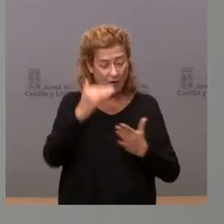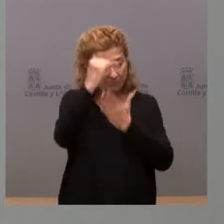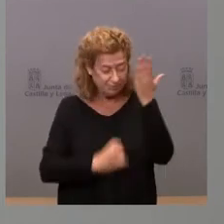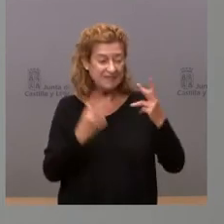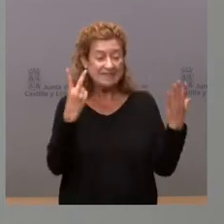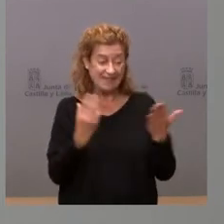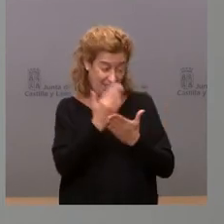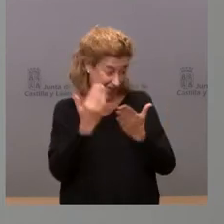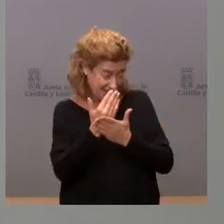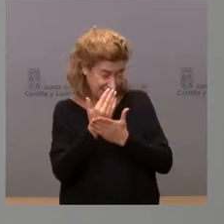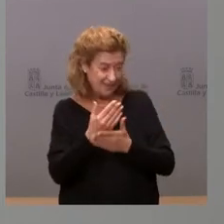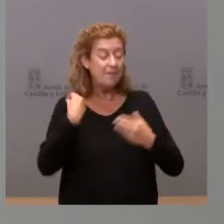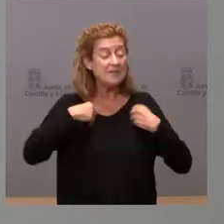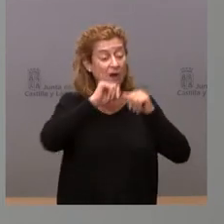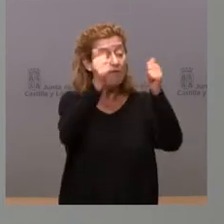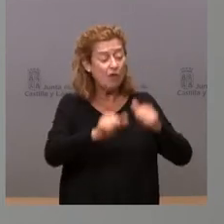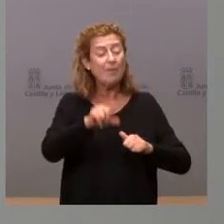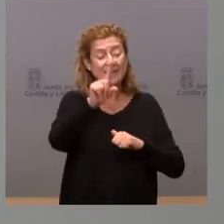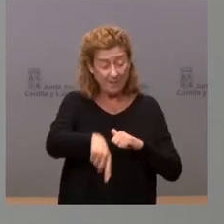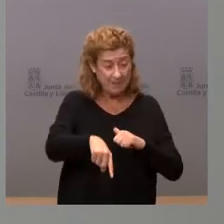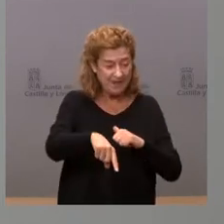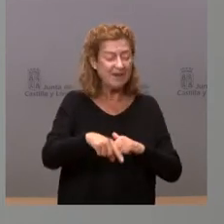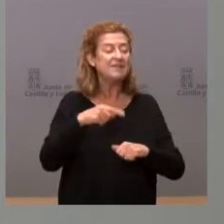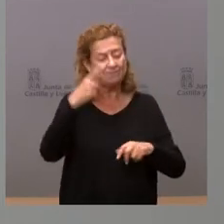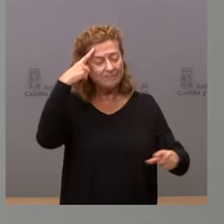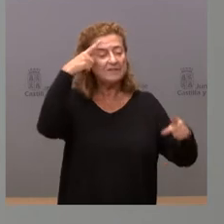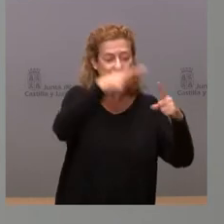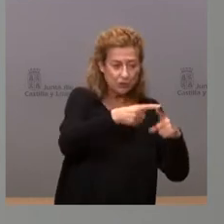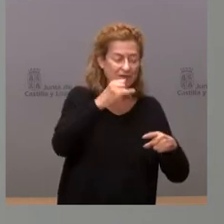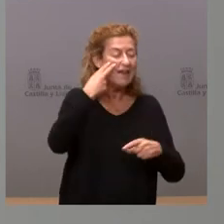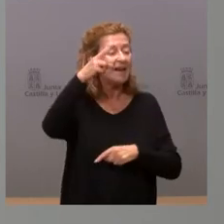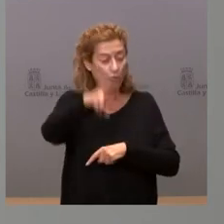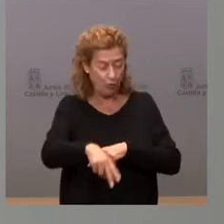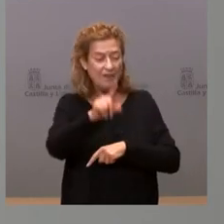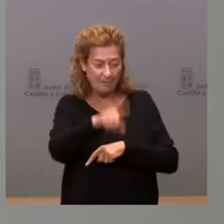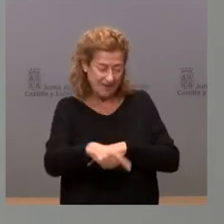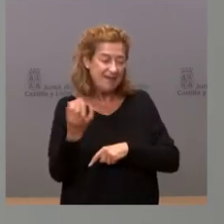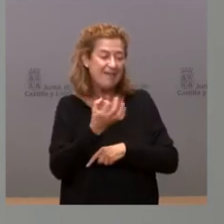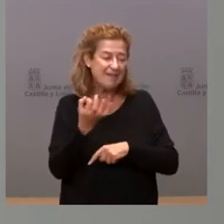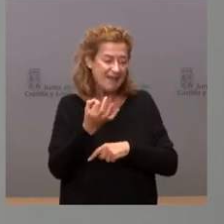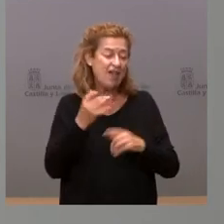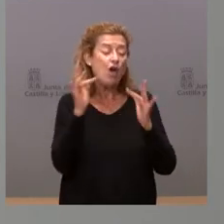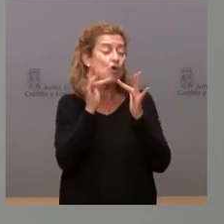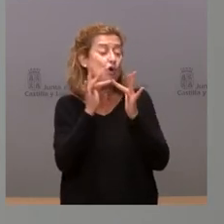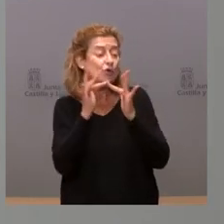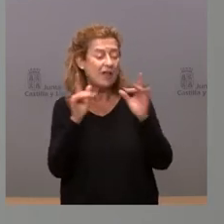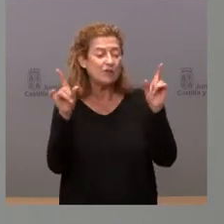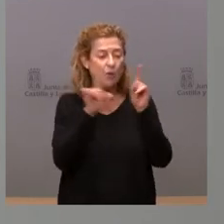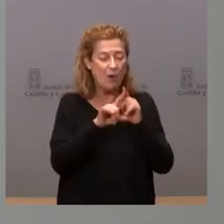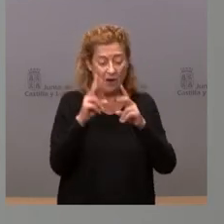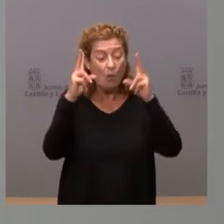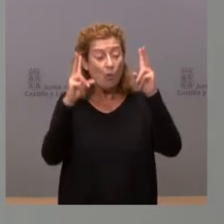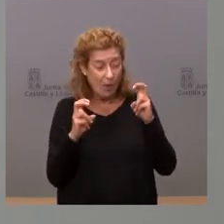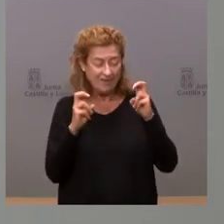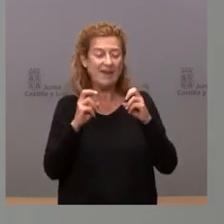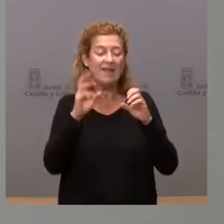días de la misma forma también se insistió y se reconoció que en los contactos que requieren cuarentena también se les